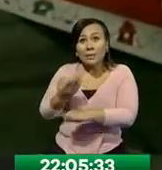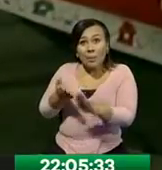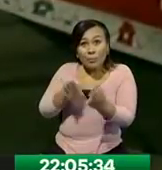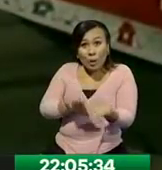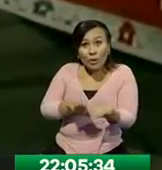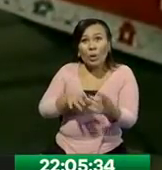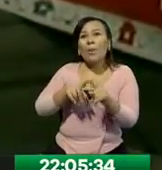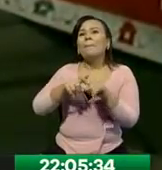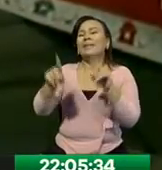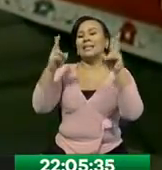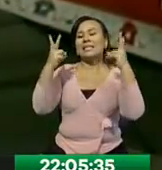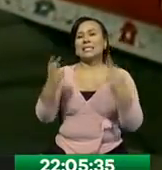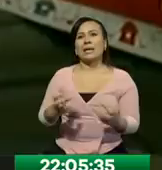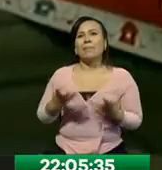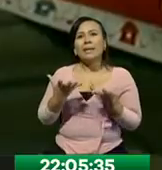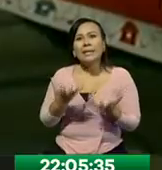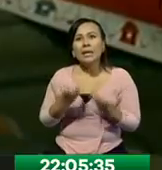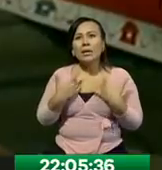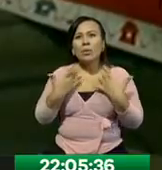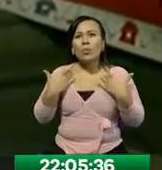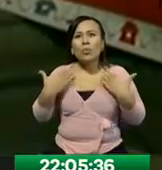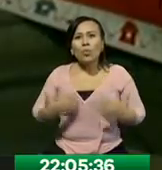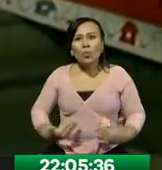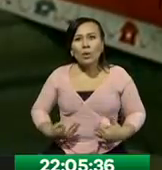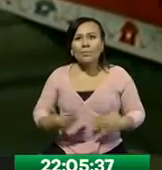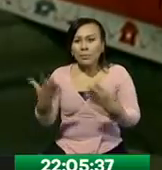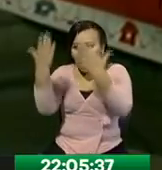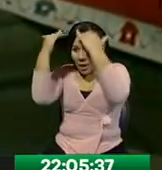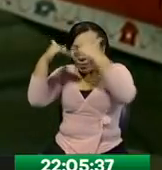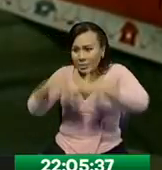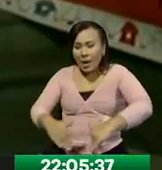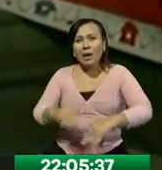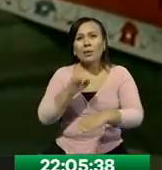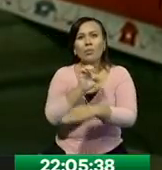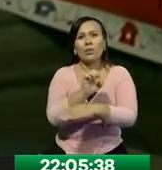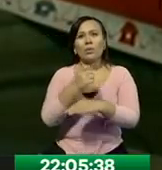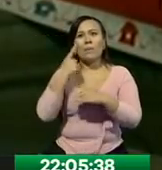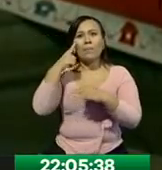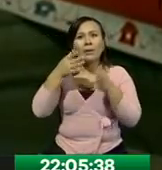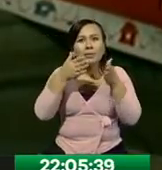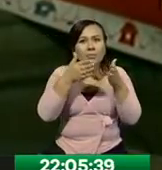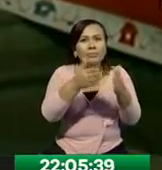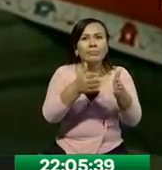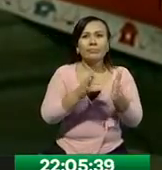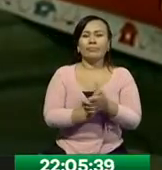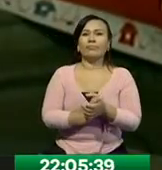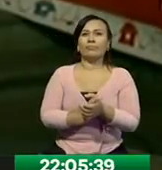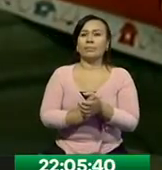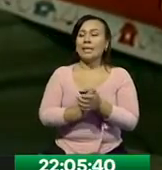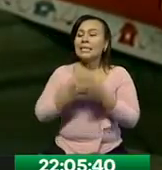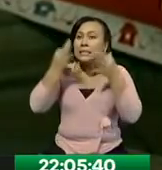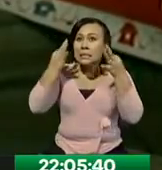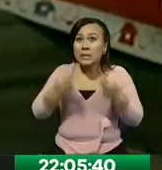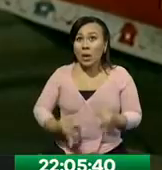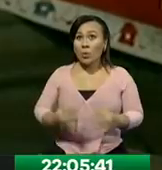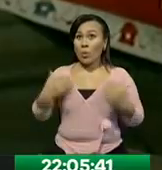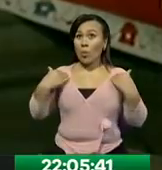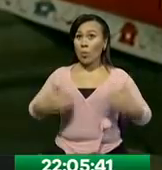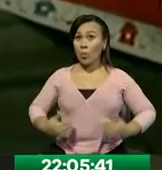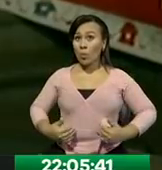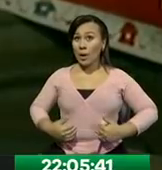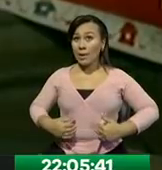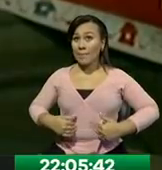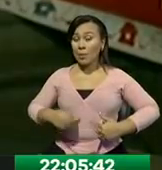varios de los familiares del equipo periodístico que anteriormente ya dijeron que pese a que se confirme que los cadáveres corresponden